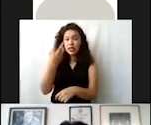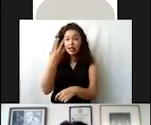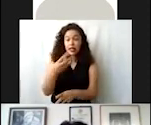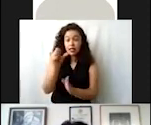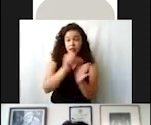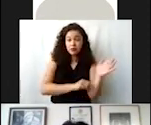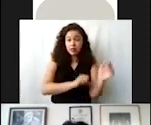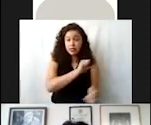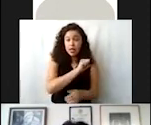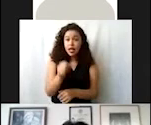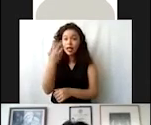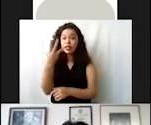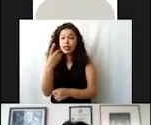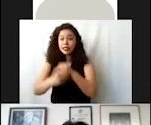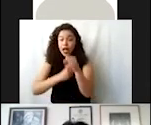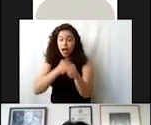a 3 años de prisión